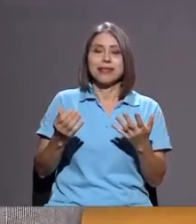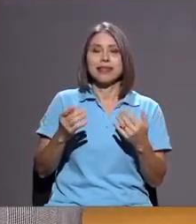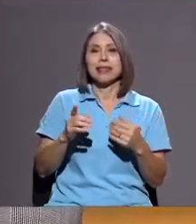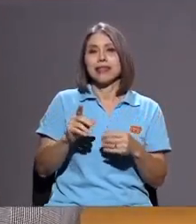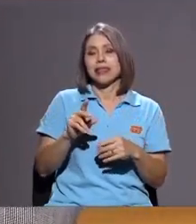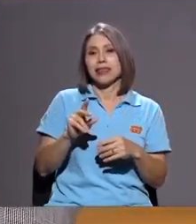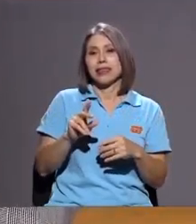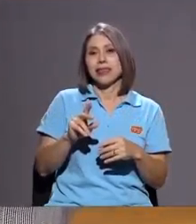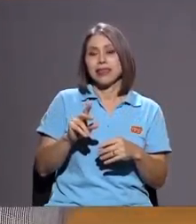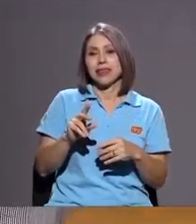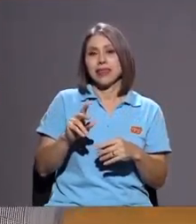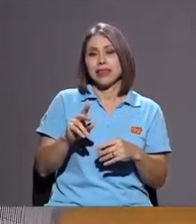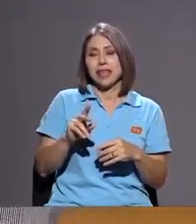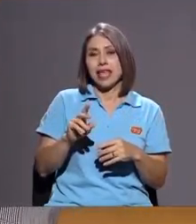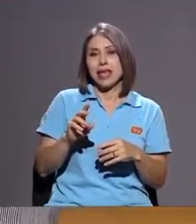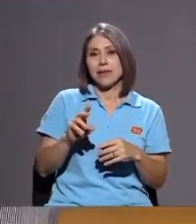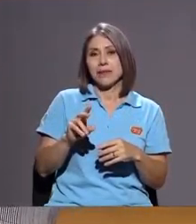eventual